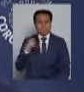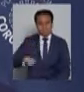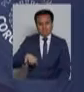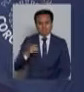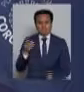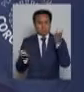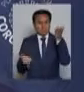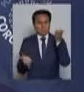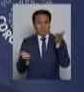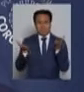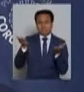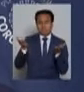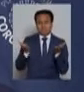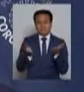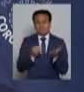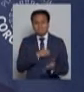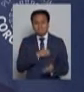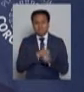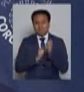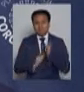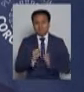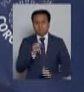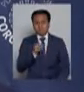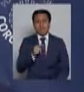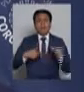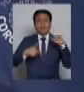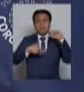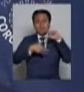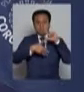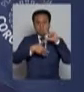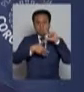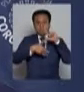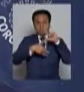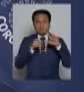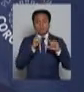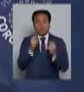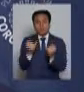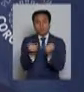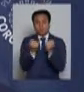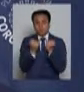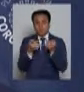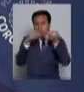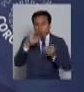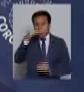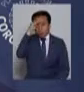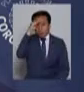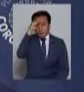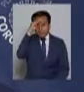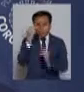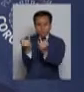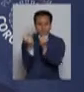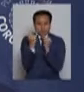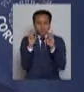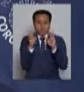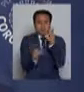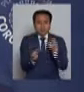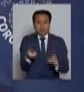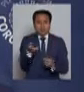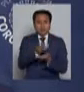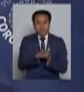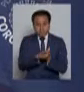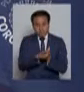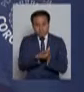cifras muy dramáticas. En América Latina solo tenemos información confiable respecto al número de